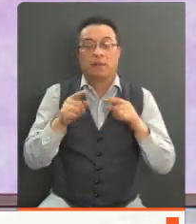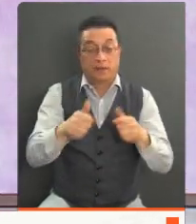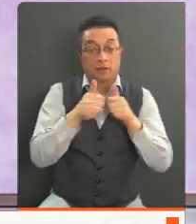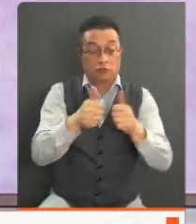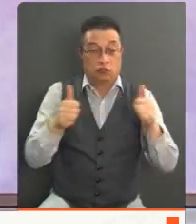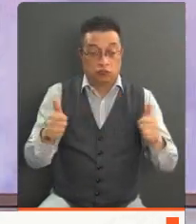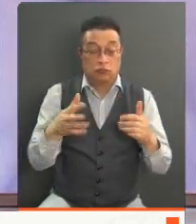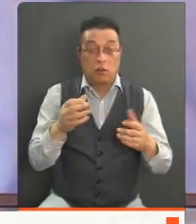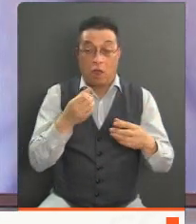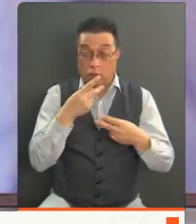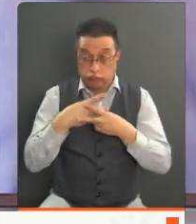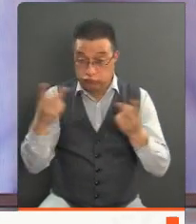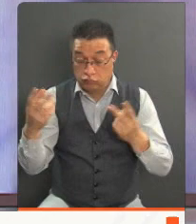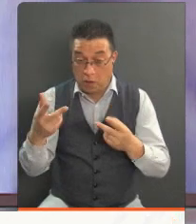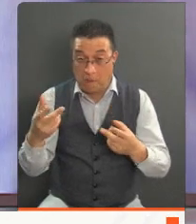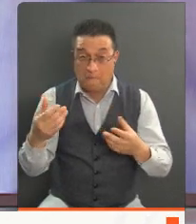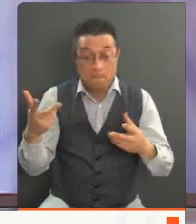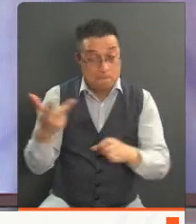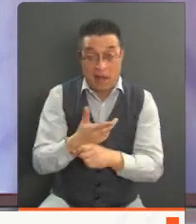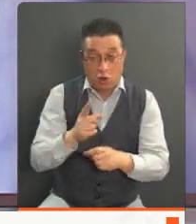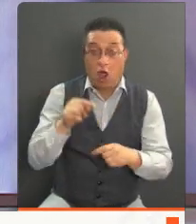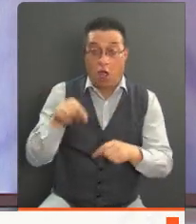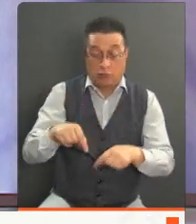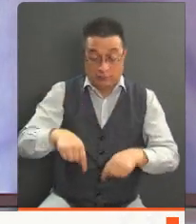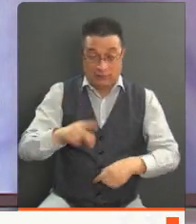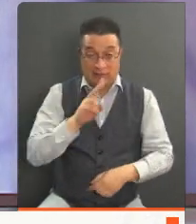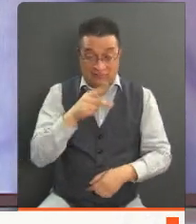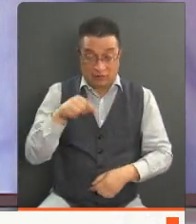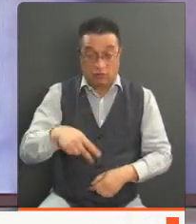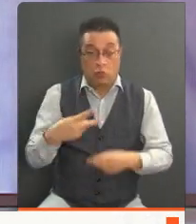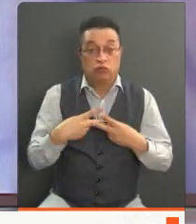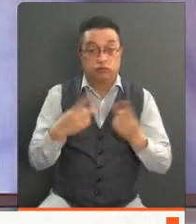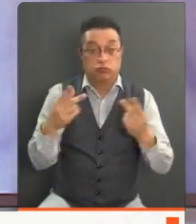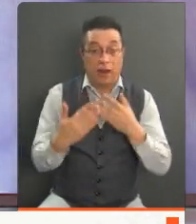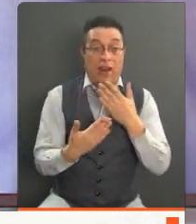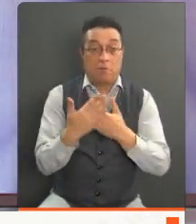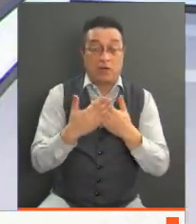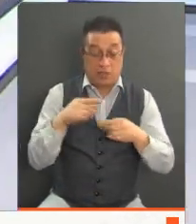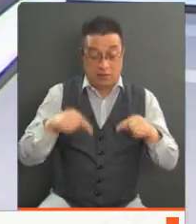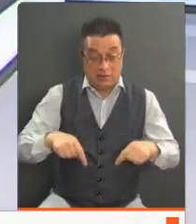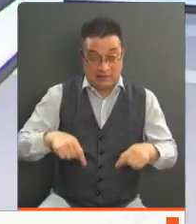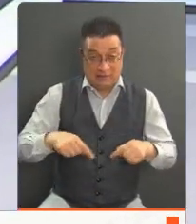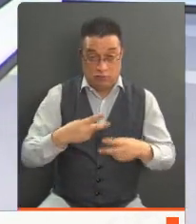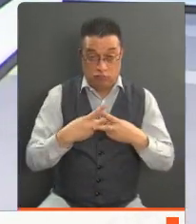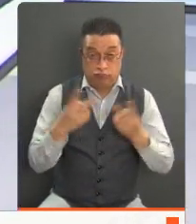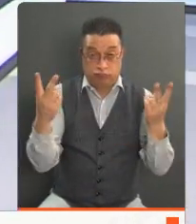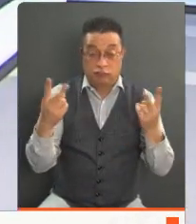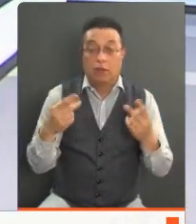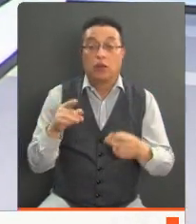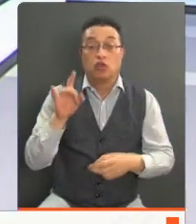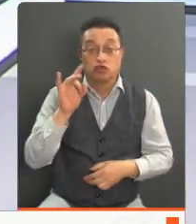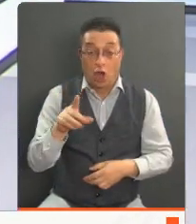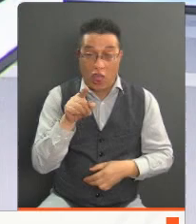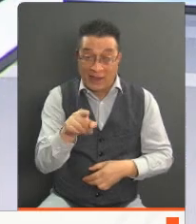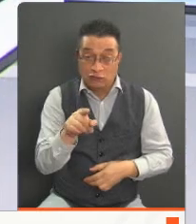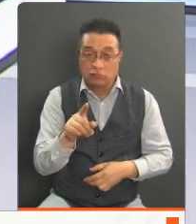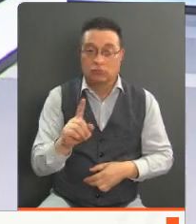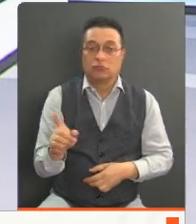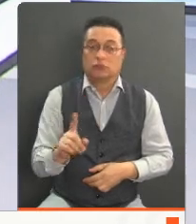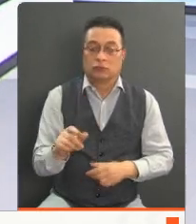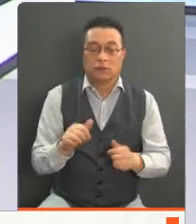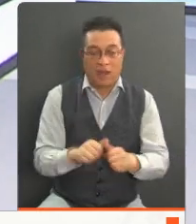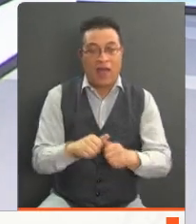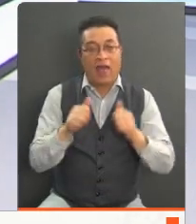haya comunicado mal trato de comunicarlo bien de hecho en este mismo canal se dio esa noticia un día en la mañana pero no es sólo eso además se